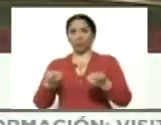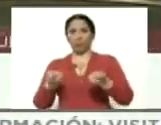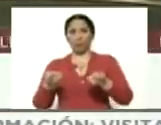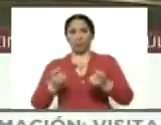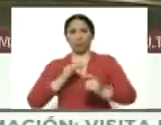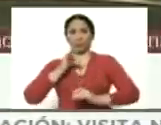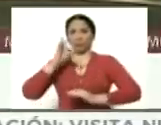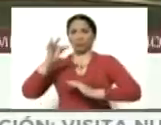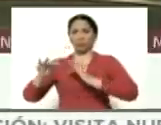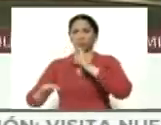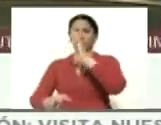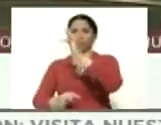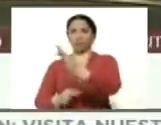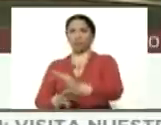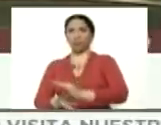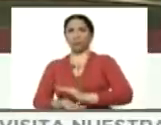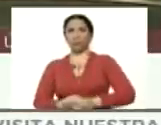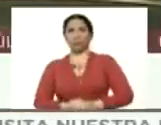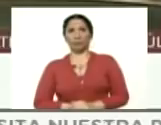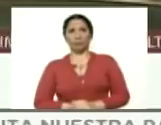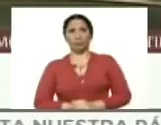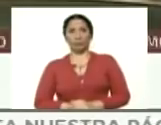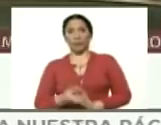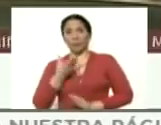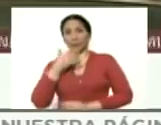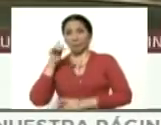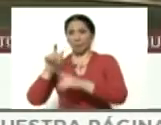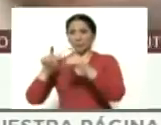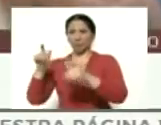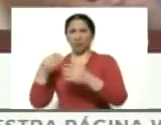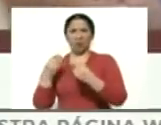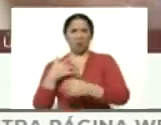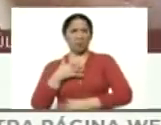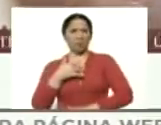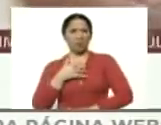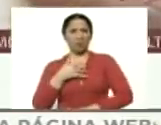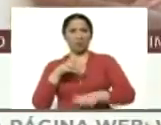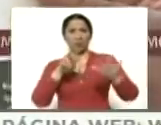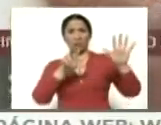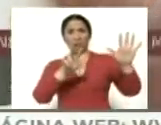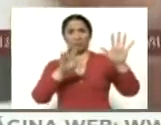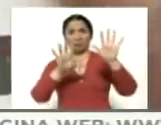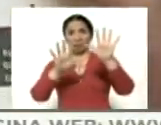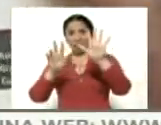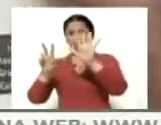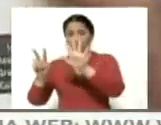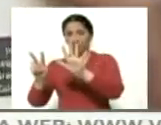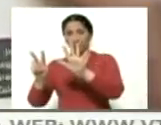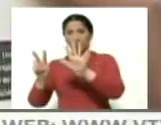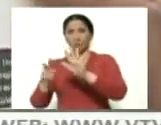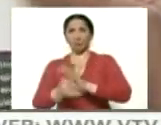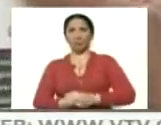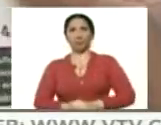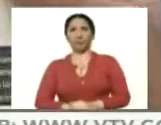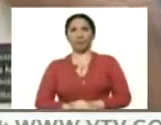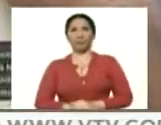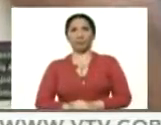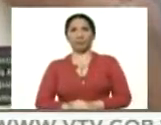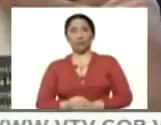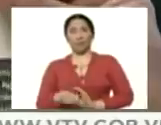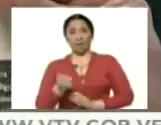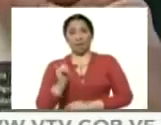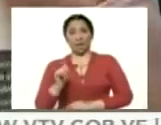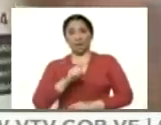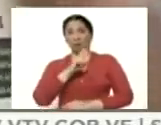de transmisión. La condición de nuestros pacientes, 817 de los 1.245 se encuentran